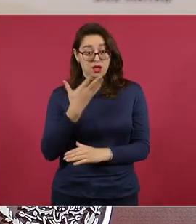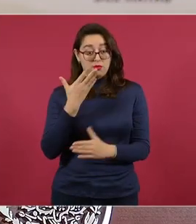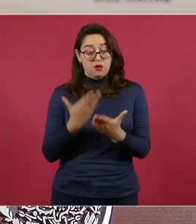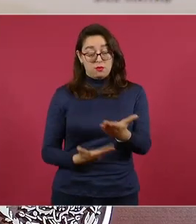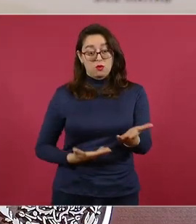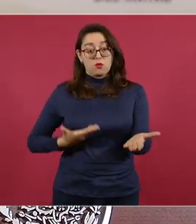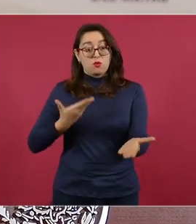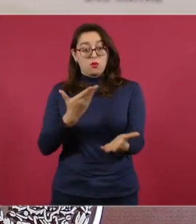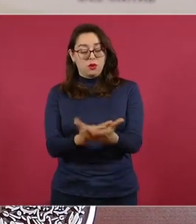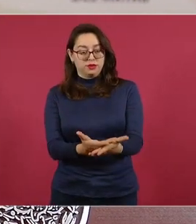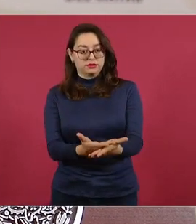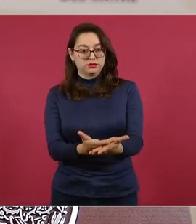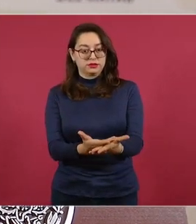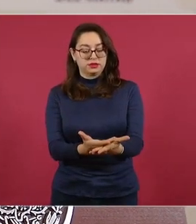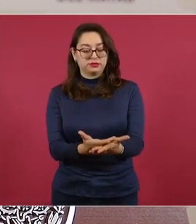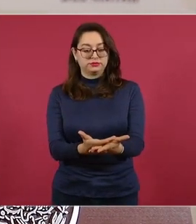es